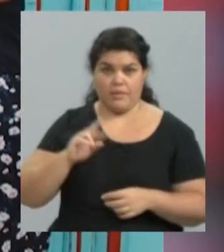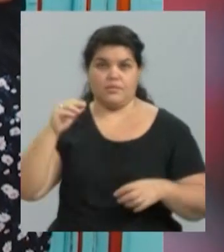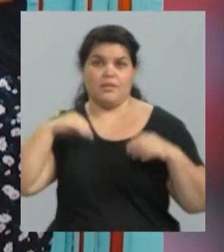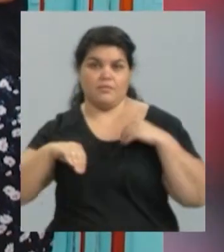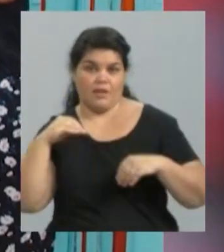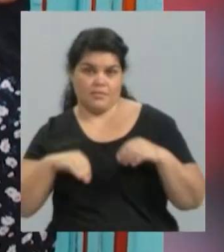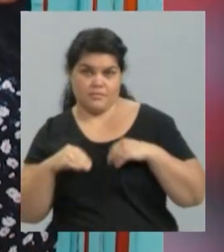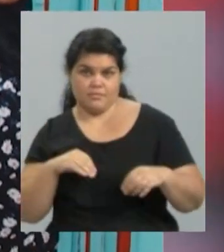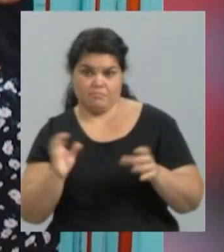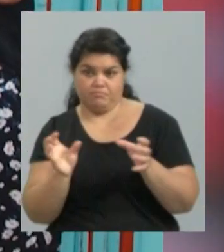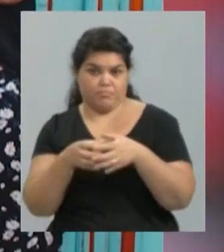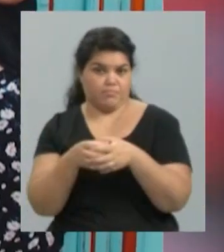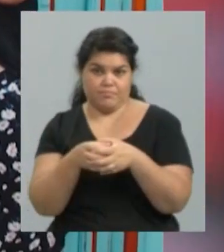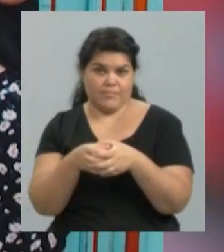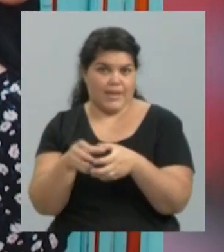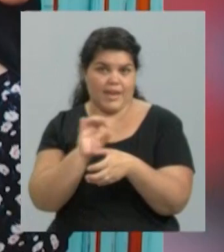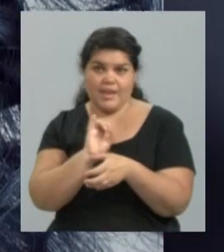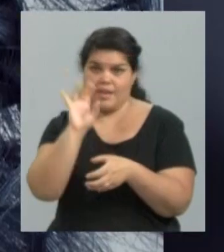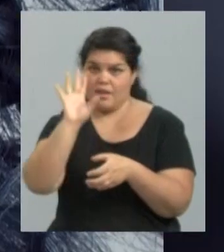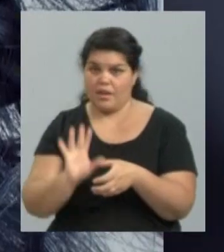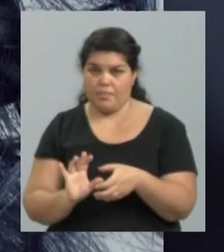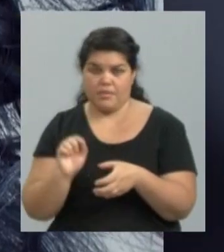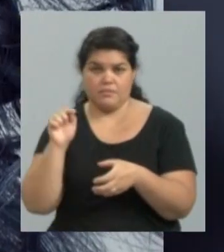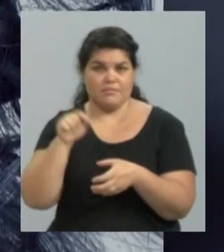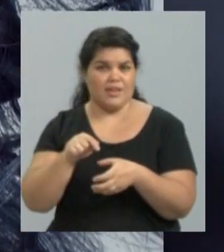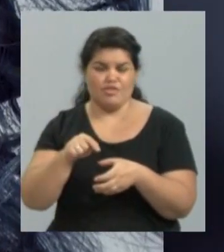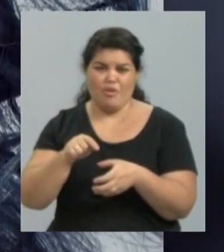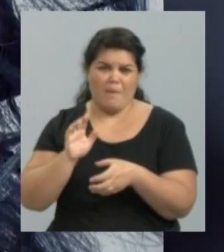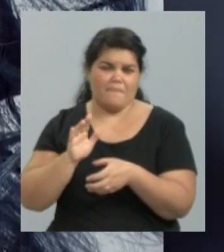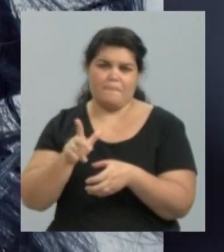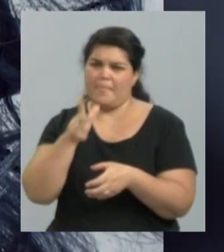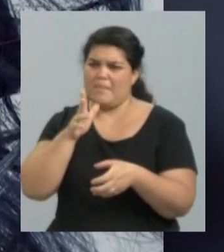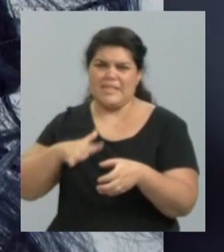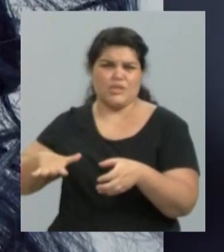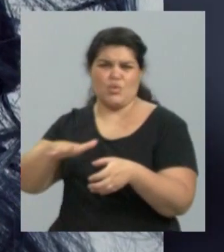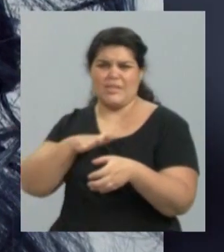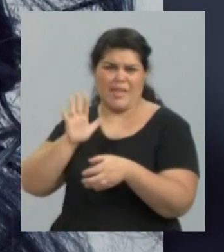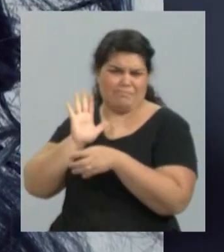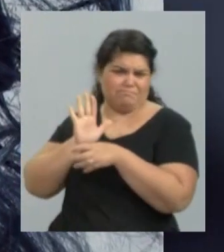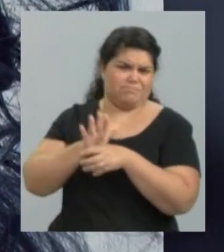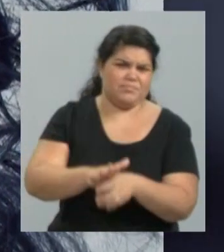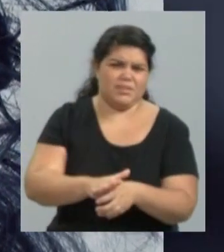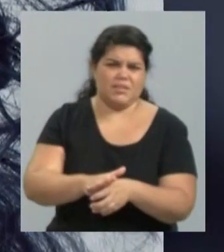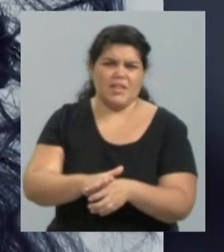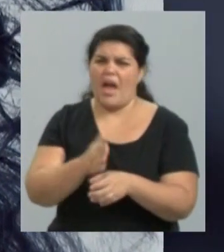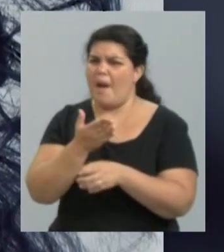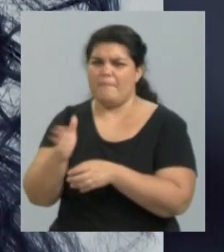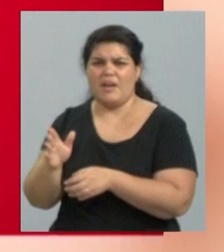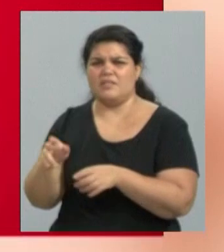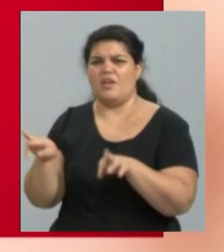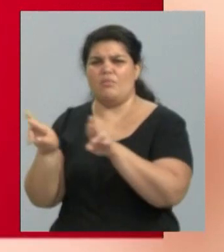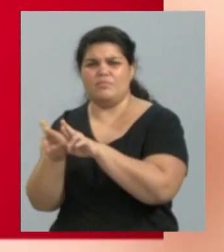el colectivo que pasaba por una situación de opresión muy grande, mucho más que las maricas y las tortas, entonces era algo